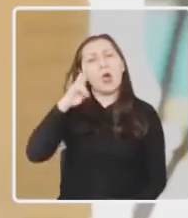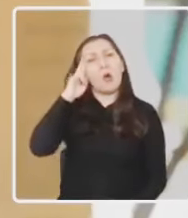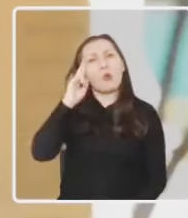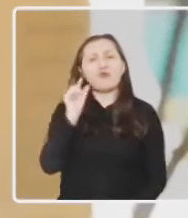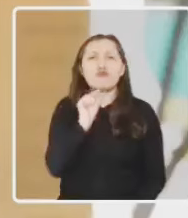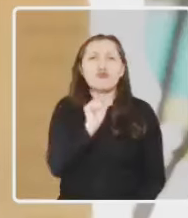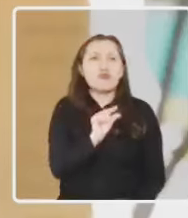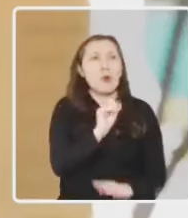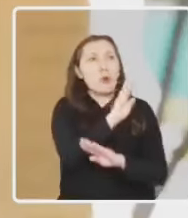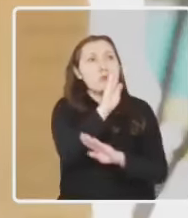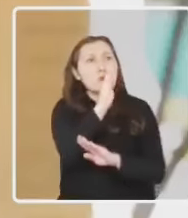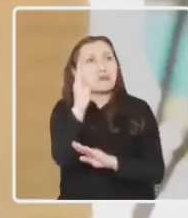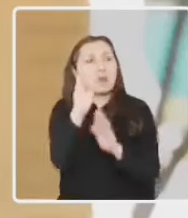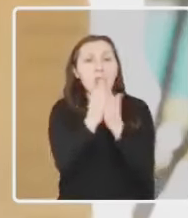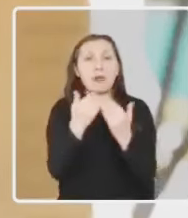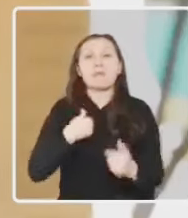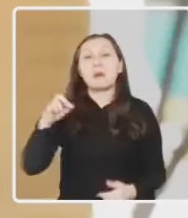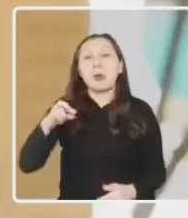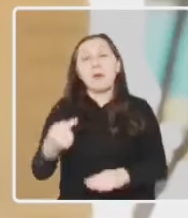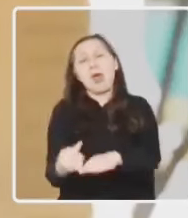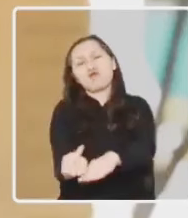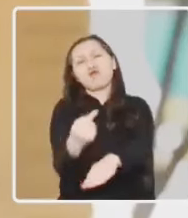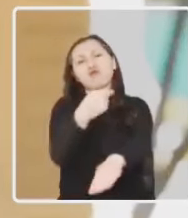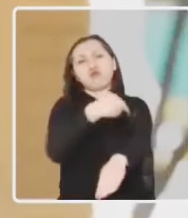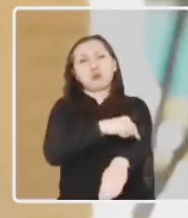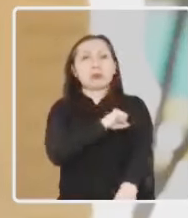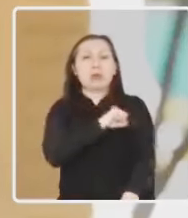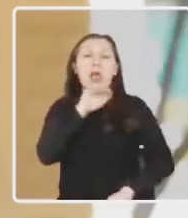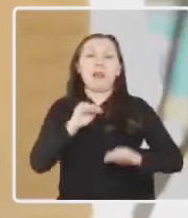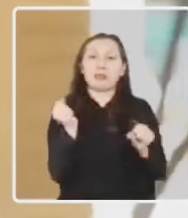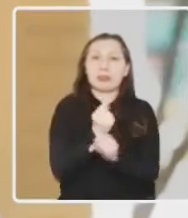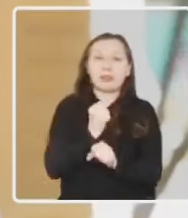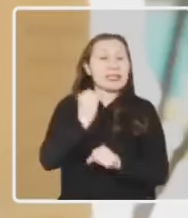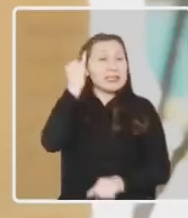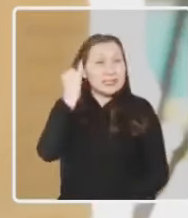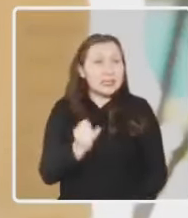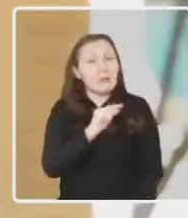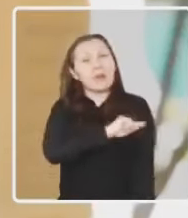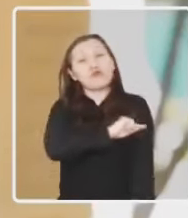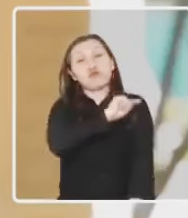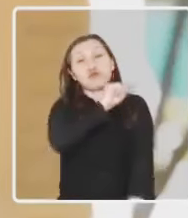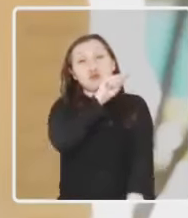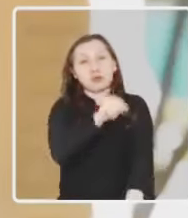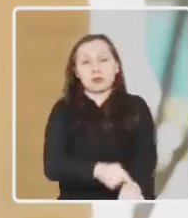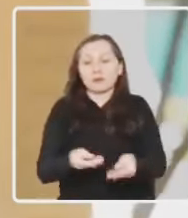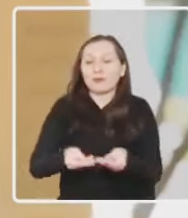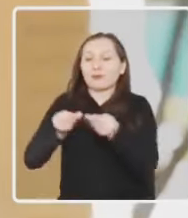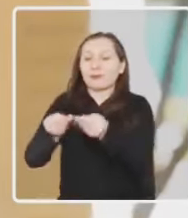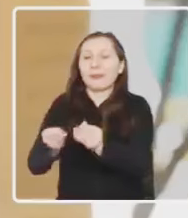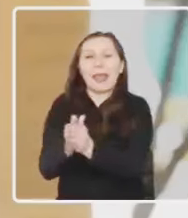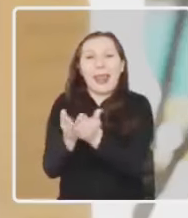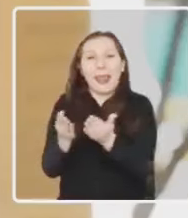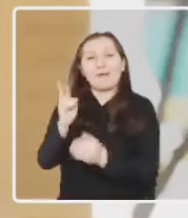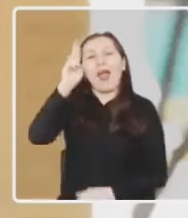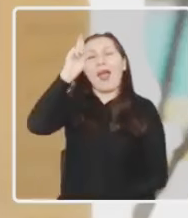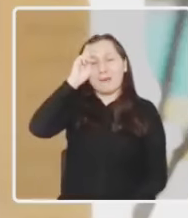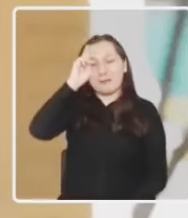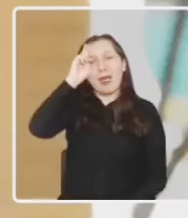habían poquitos libros y mi papá le tocaba viajar a Santiago a veces por trabajo y siempre que viajaba me traía un libro. Y me